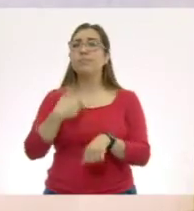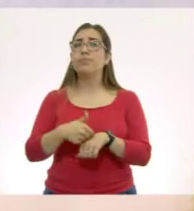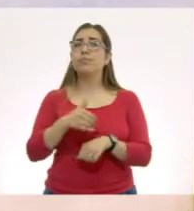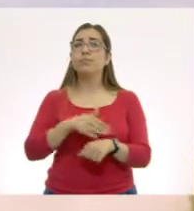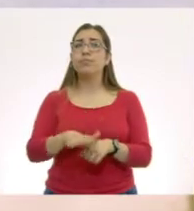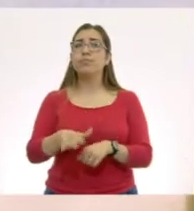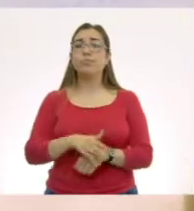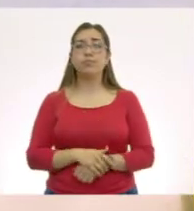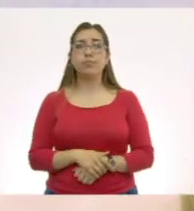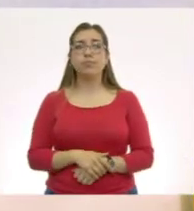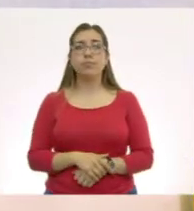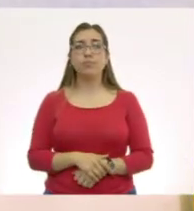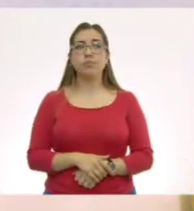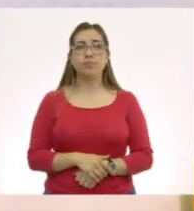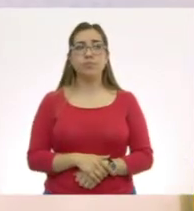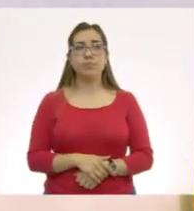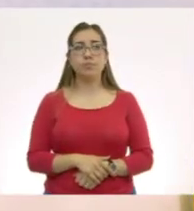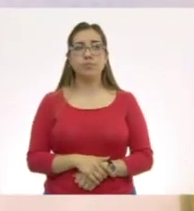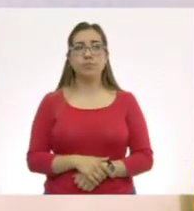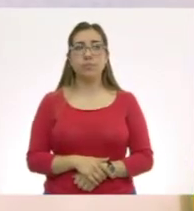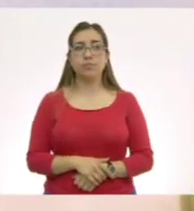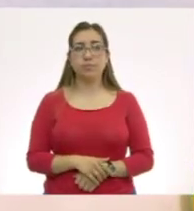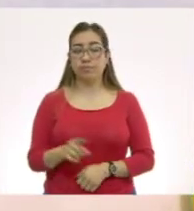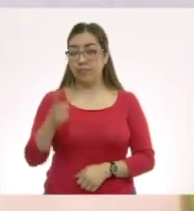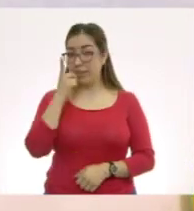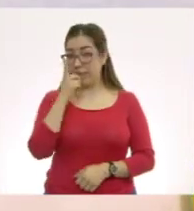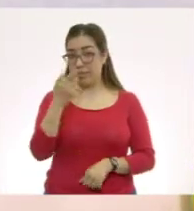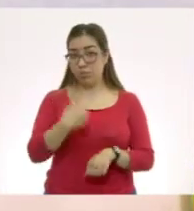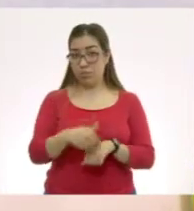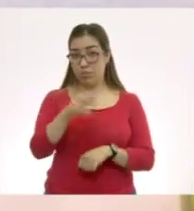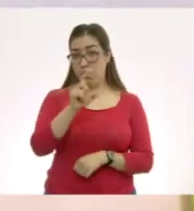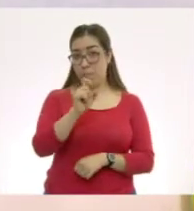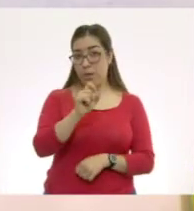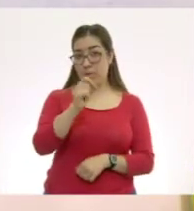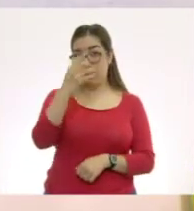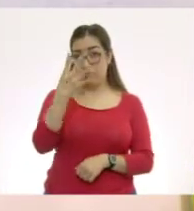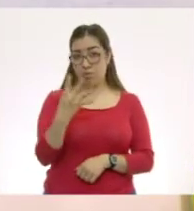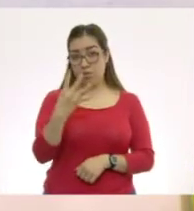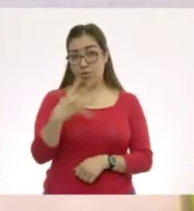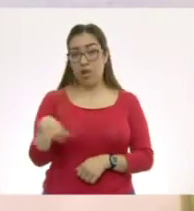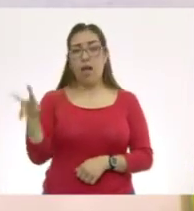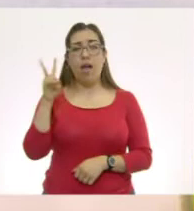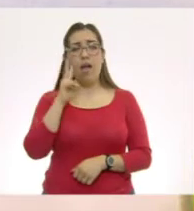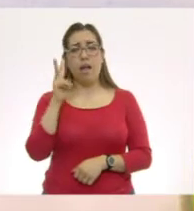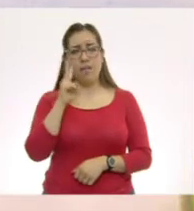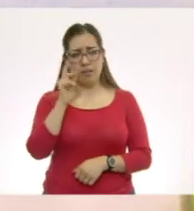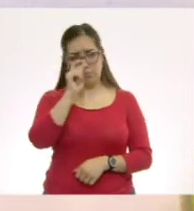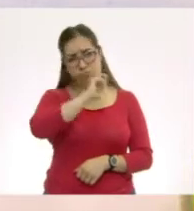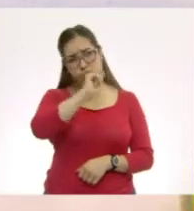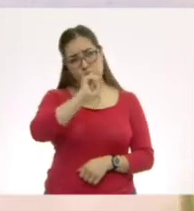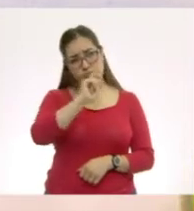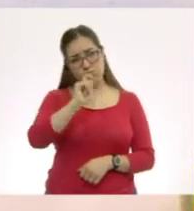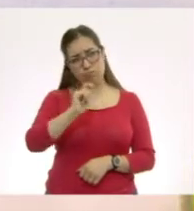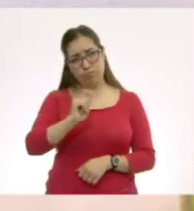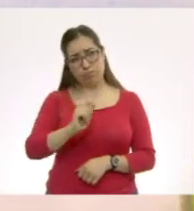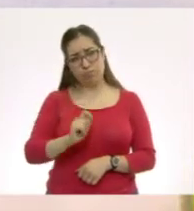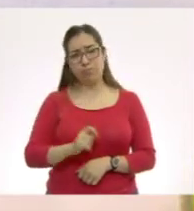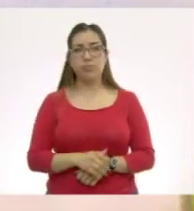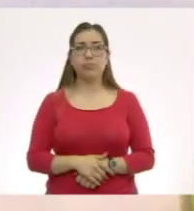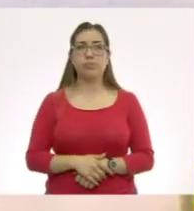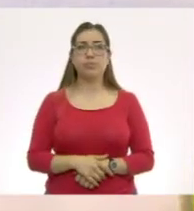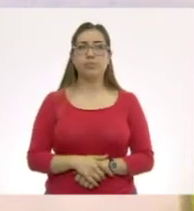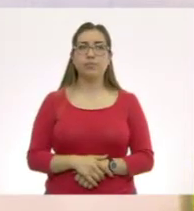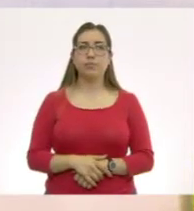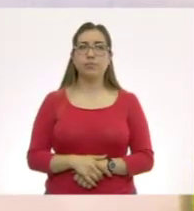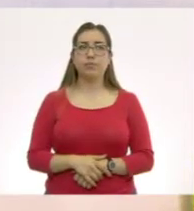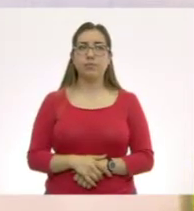ver, voy a brincar. 1, 2, 3, 4, 5, 6. Al 24. ¿Será correcto eso? Ok, píntalo y vamos a ver si es correcto. ¿Y si me